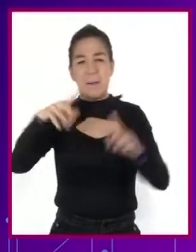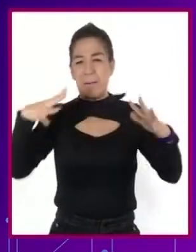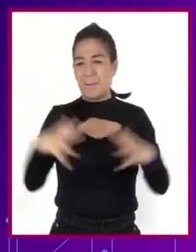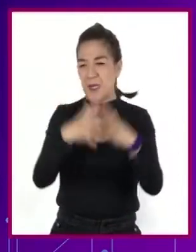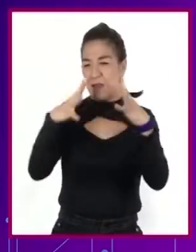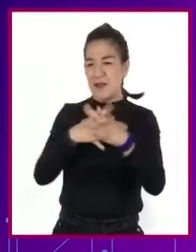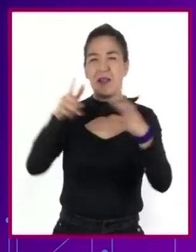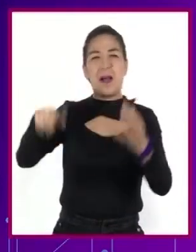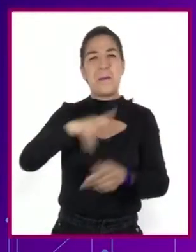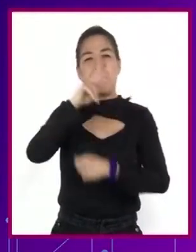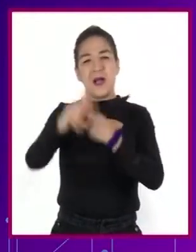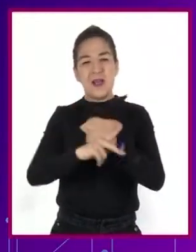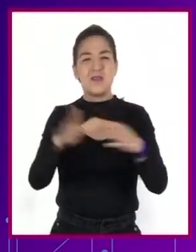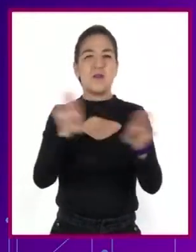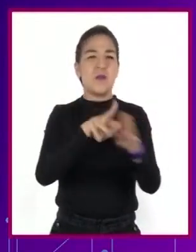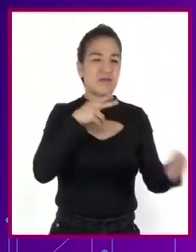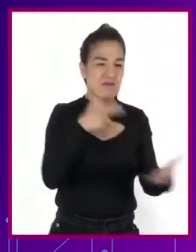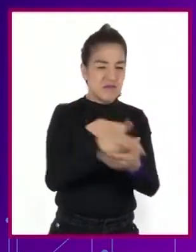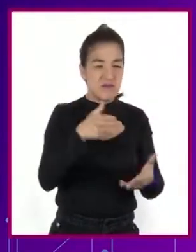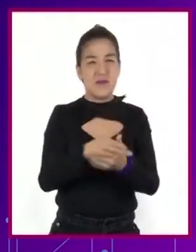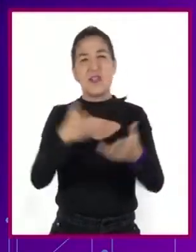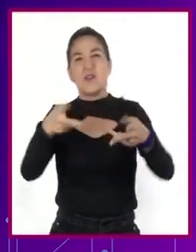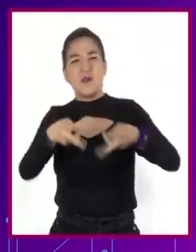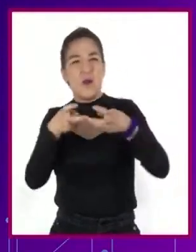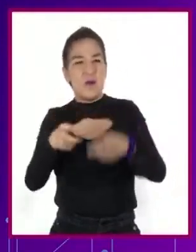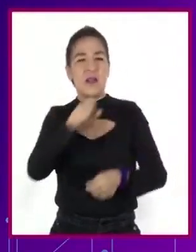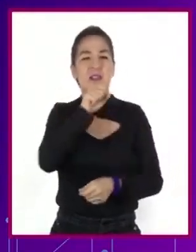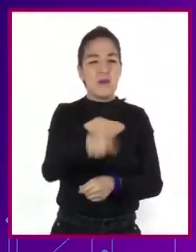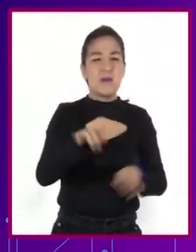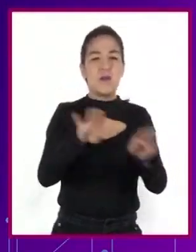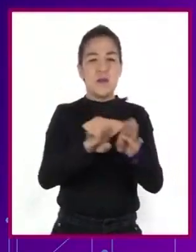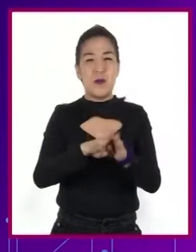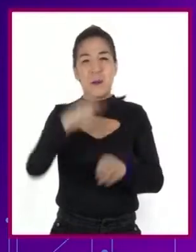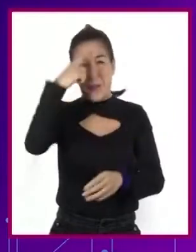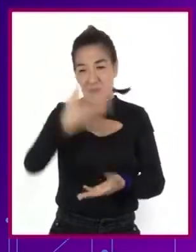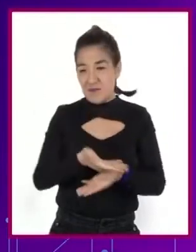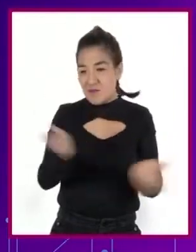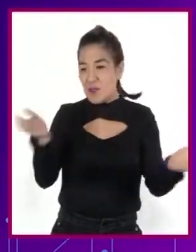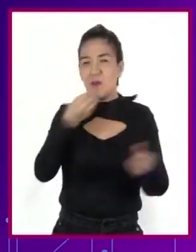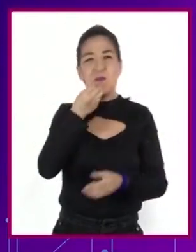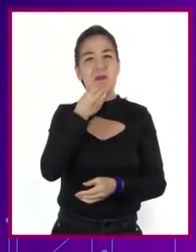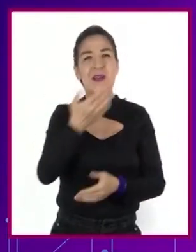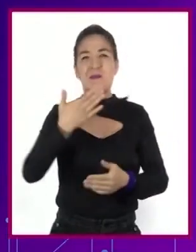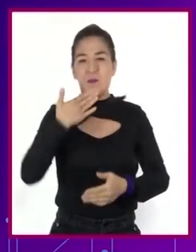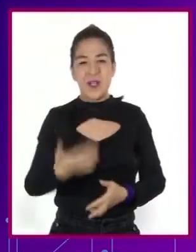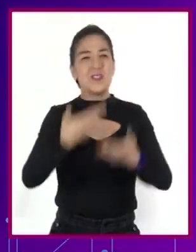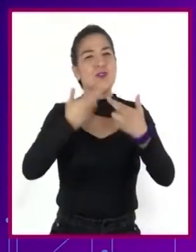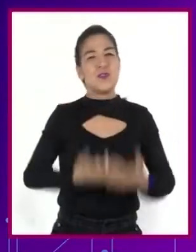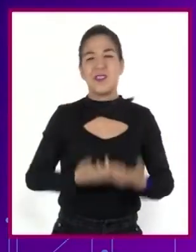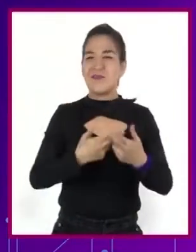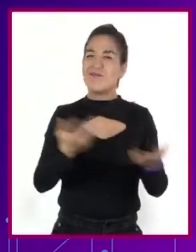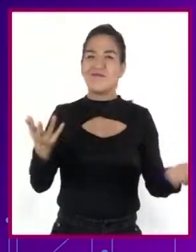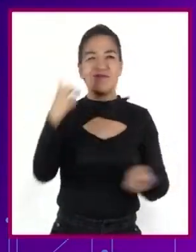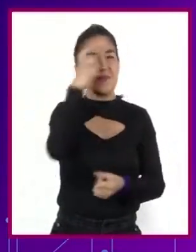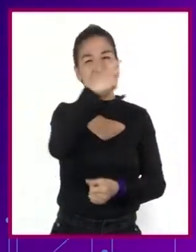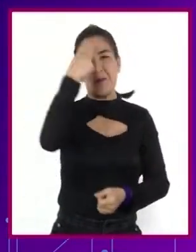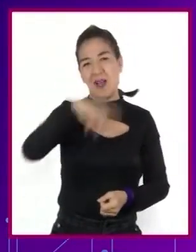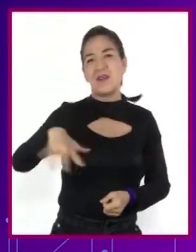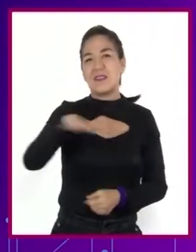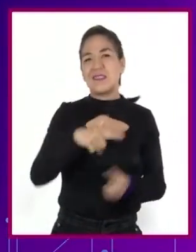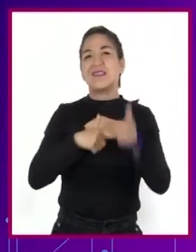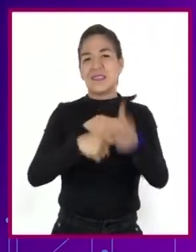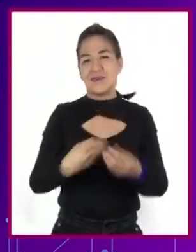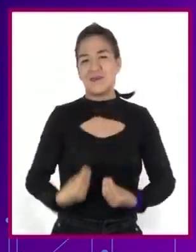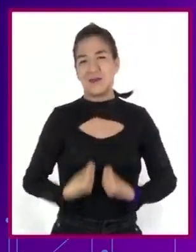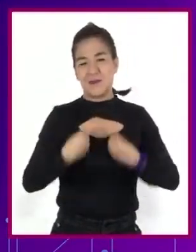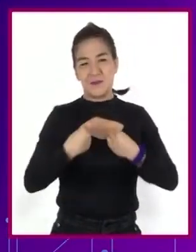delincuencia organizada o competencias desleales, no pueden generar alimentos de calidad y en cantidad suficiente para su subsistencia.